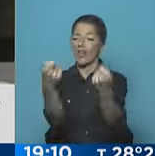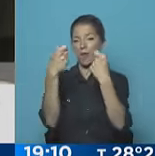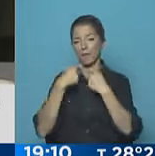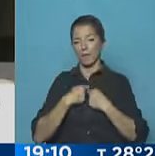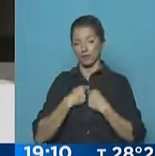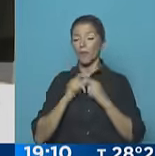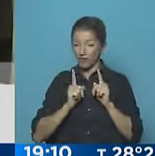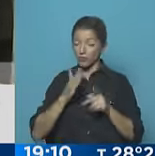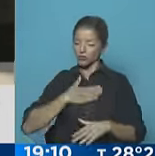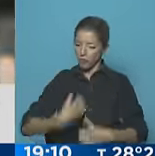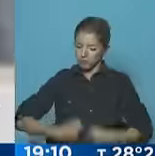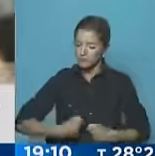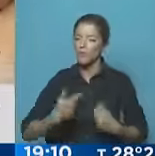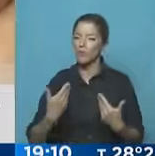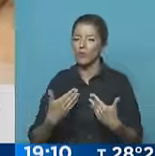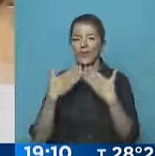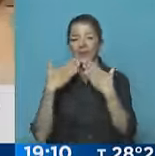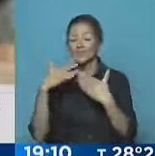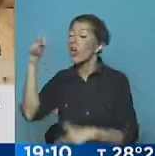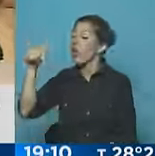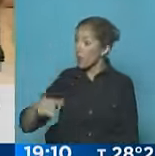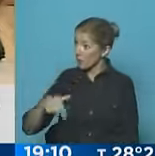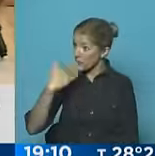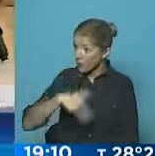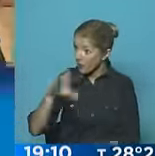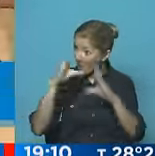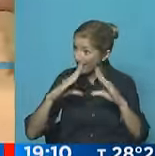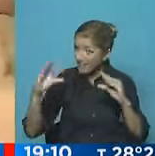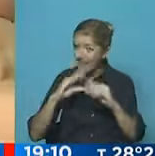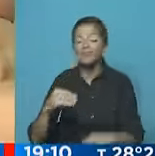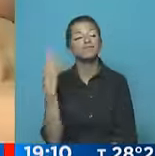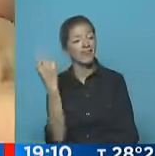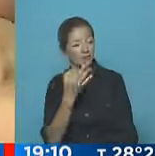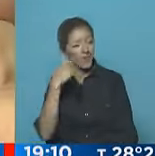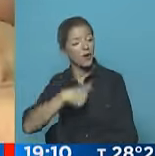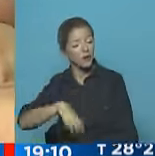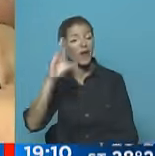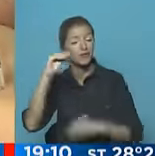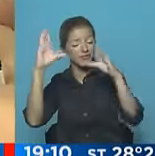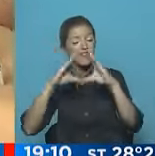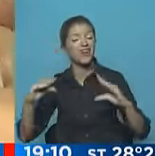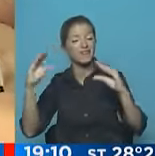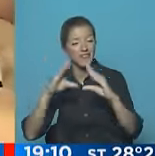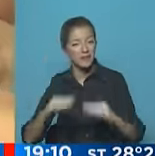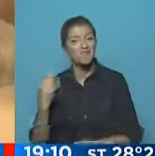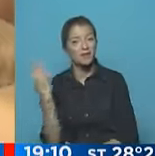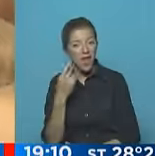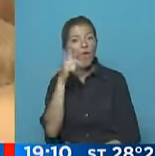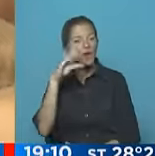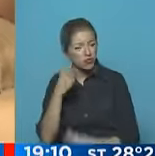pie. Gracias. Es el día de Nochebuena, Chicha. Cierto que es Nochebuena, es Nochebuena.